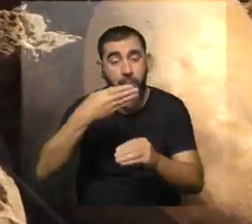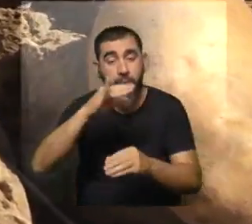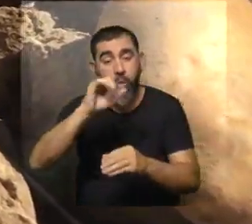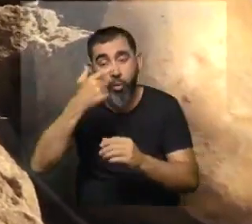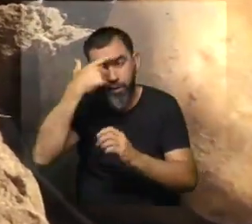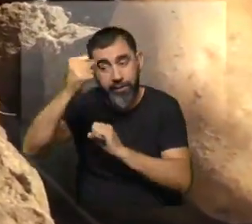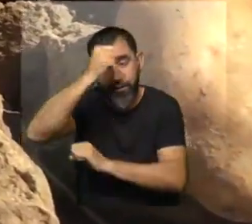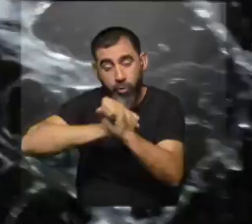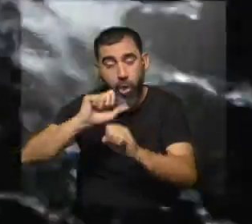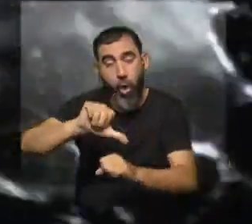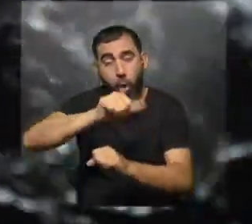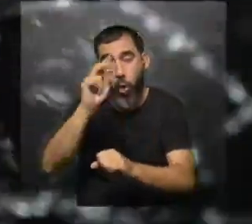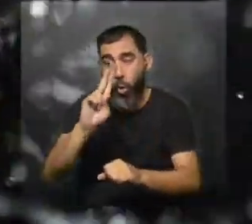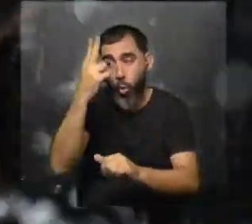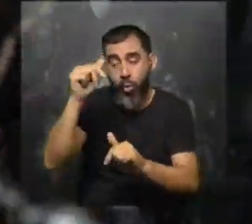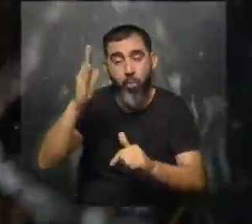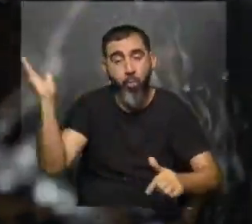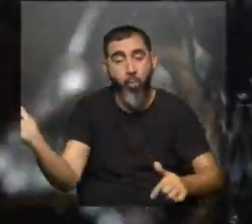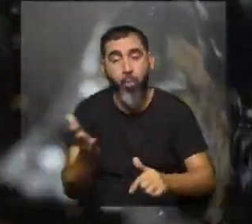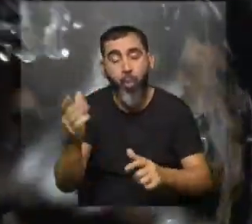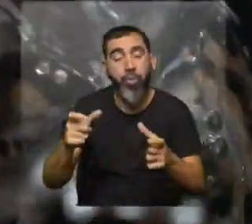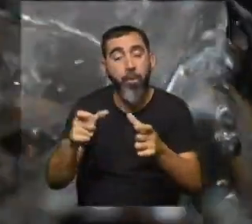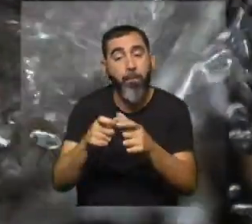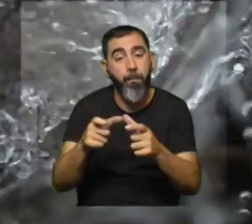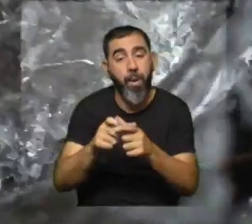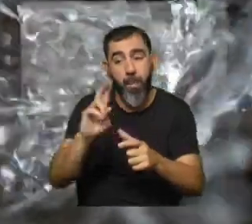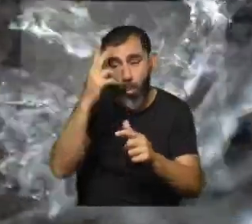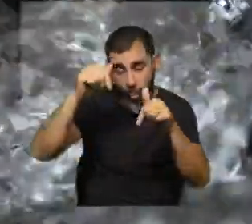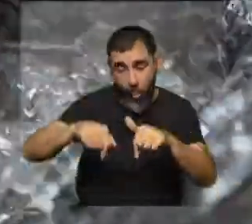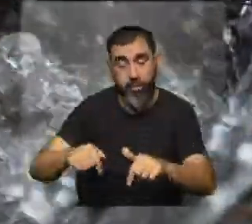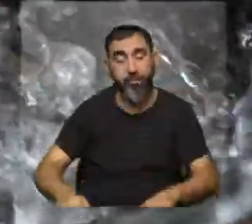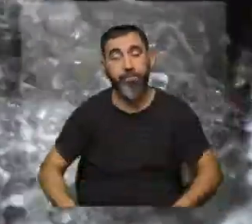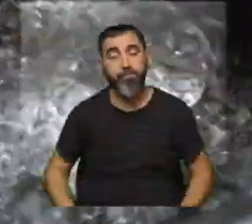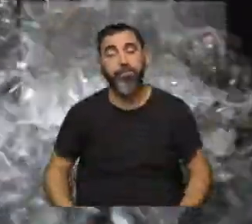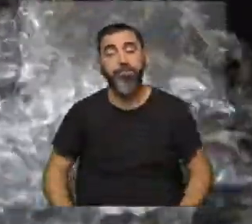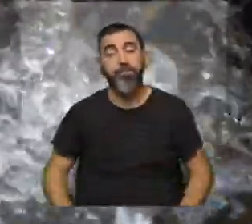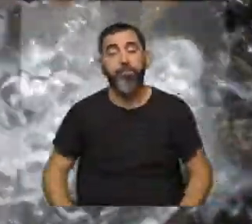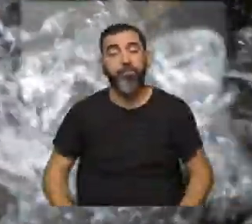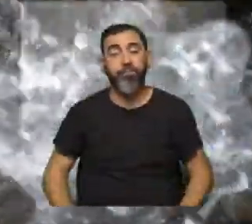biotecnología, logramos que hoy en Uruguay se produzca papa semilla nacional.